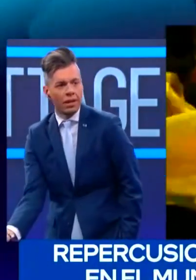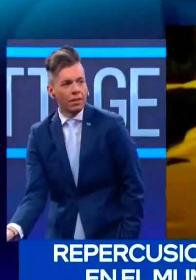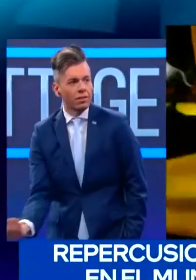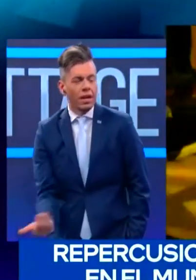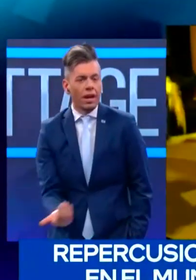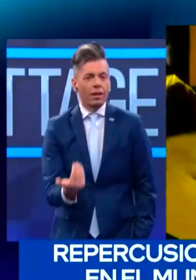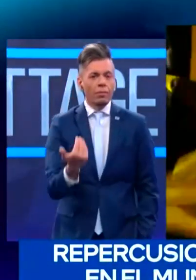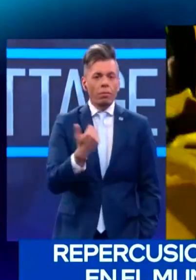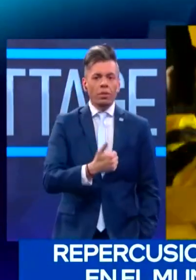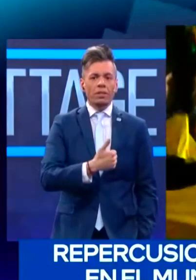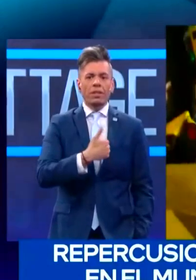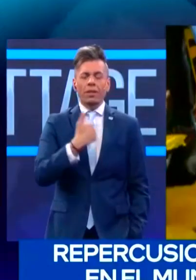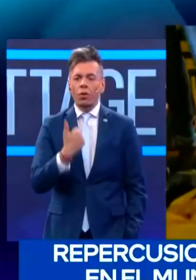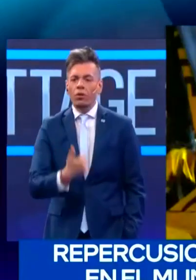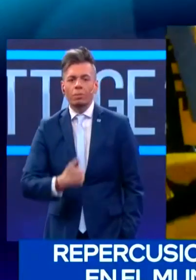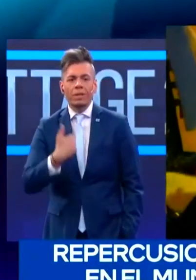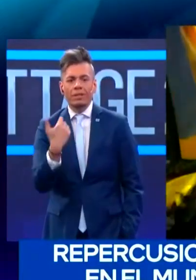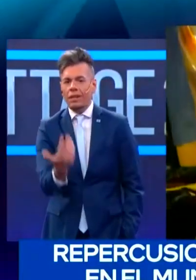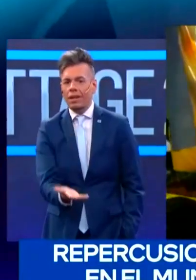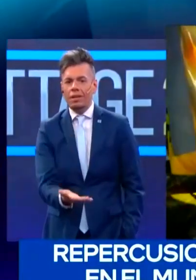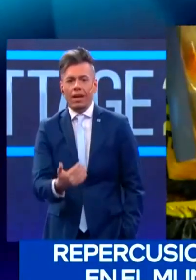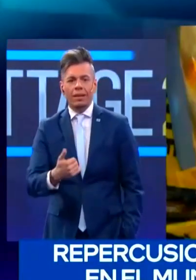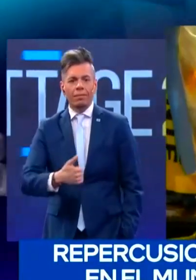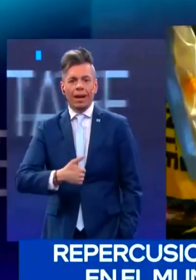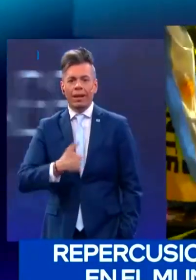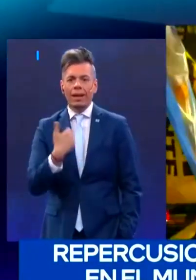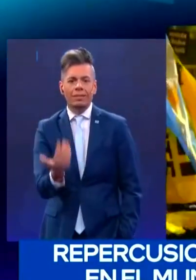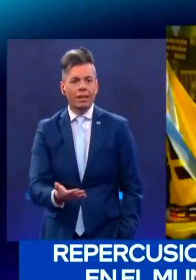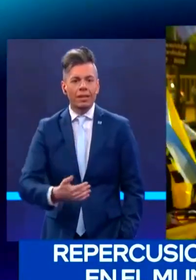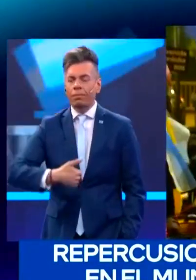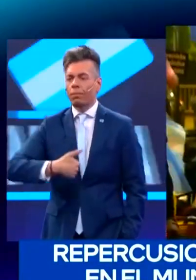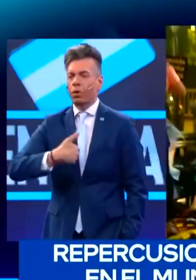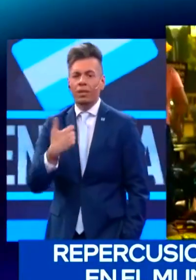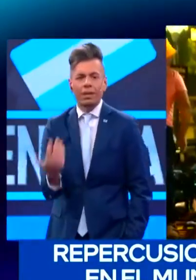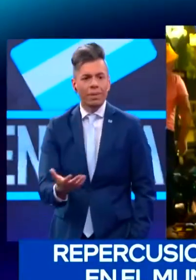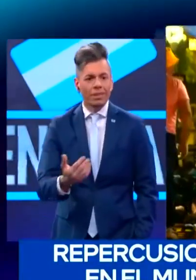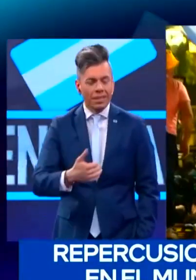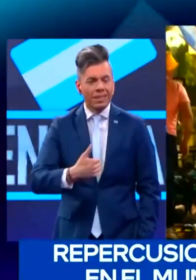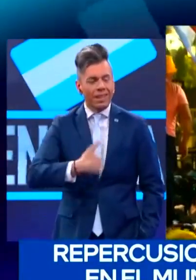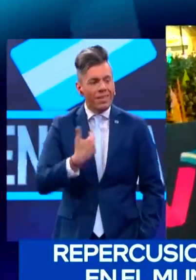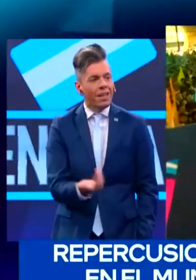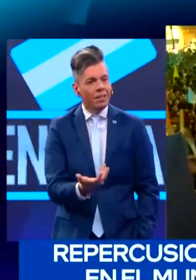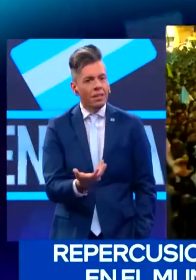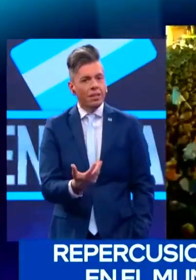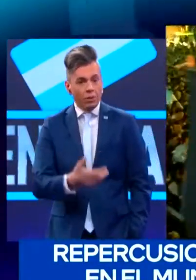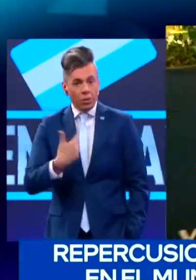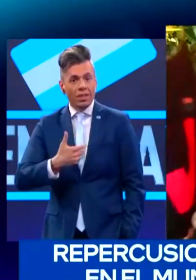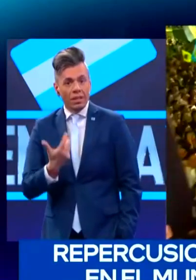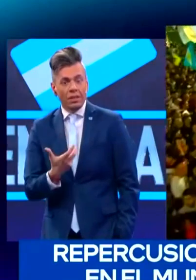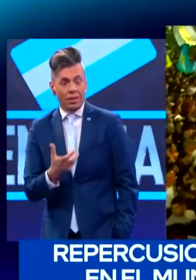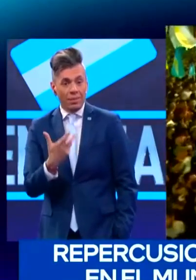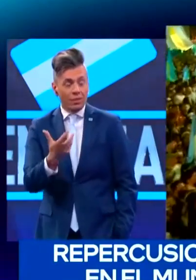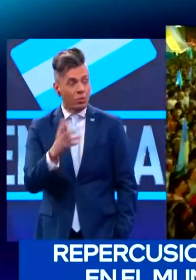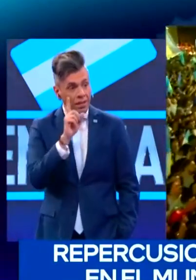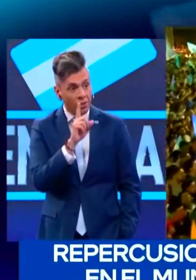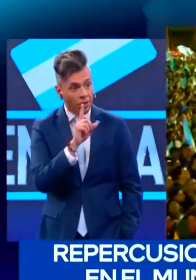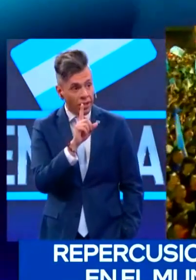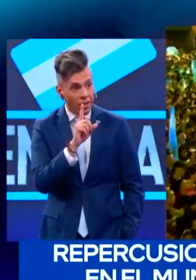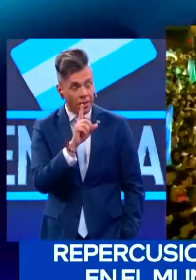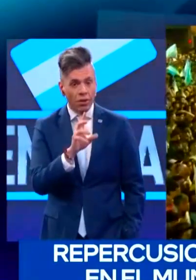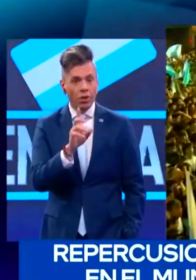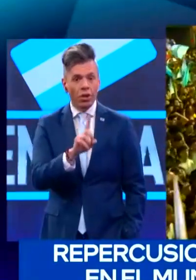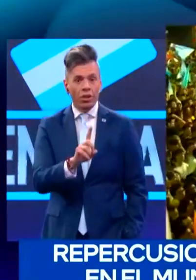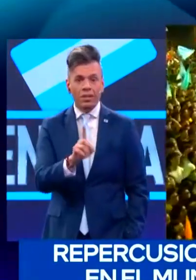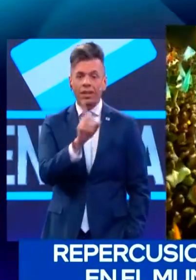piensa. Uh-huh. O sea, vos podés, está bueno expresar a quién bancás, a quién votás. Me parece que está bien, si vos sentís que también es una elección,